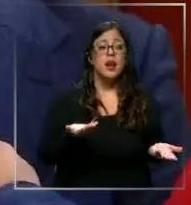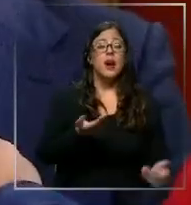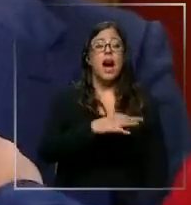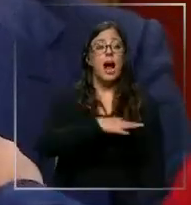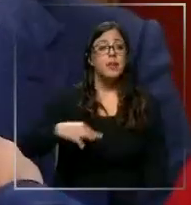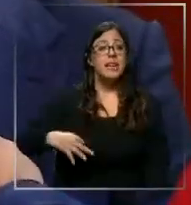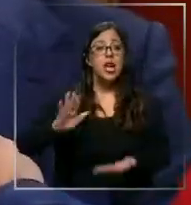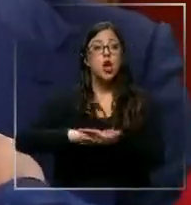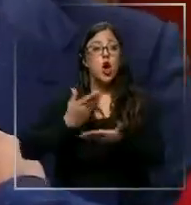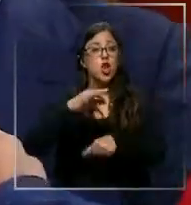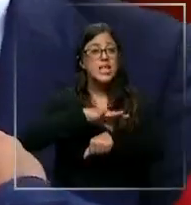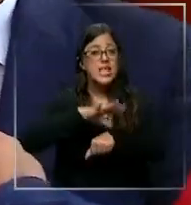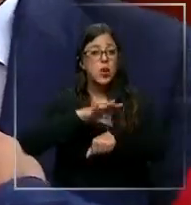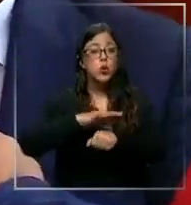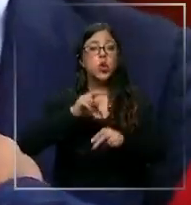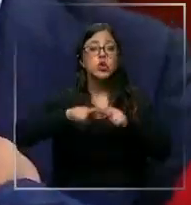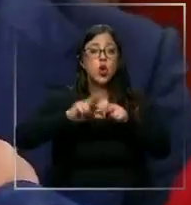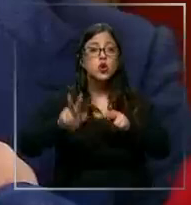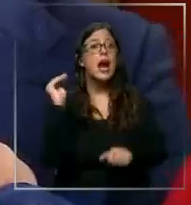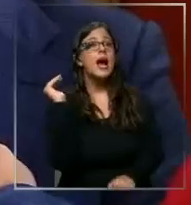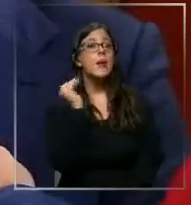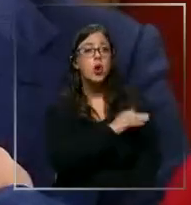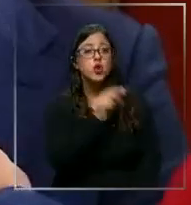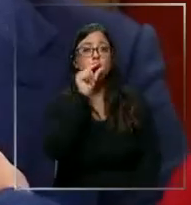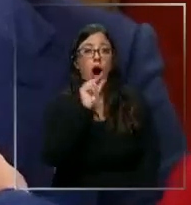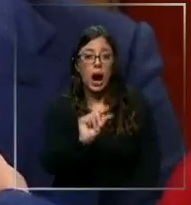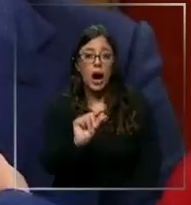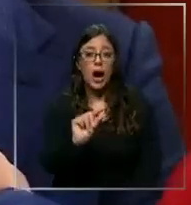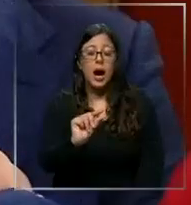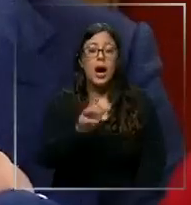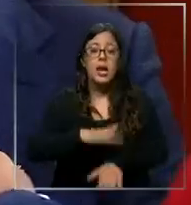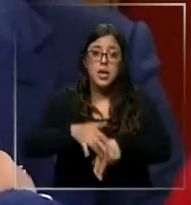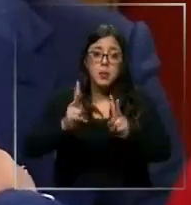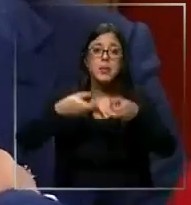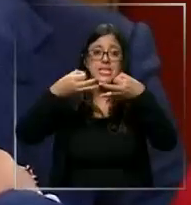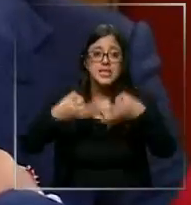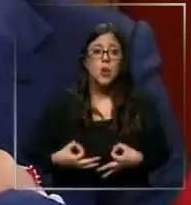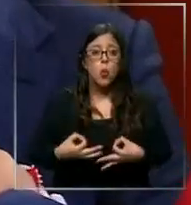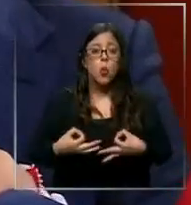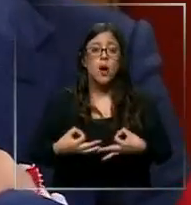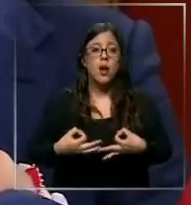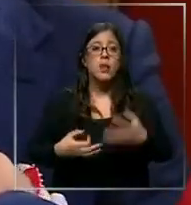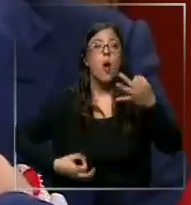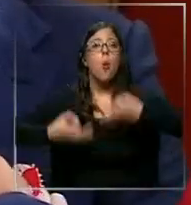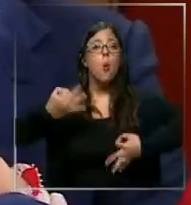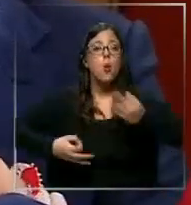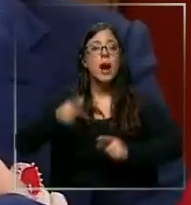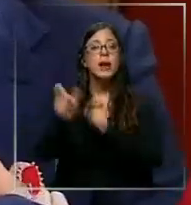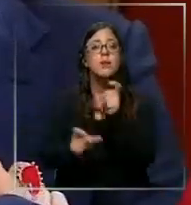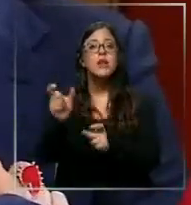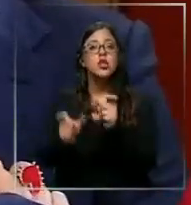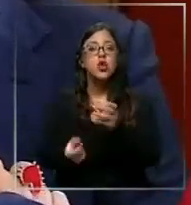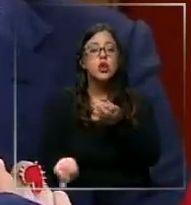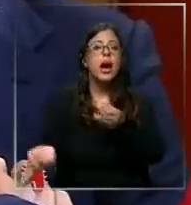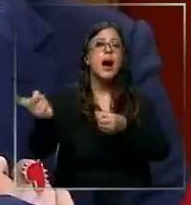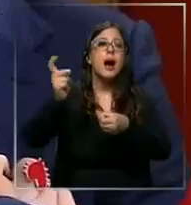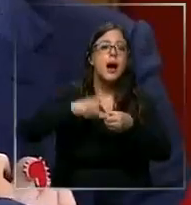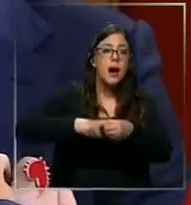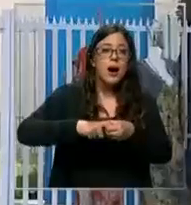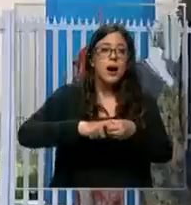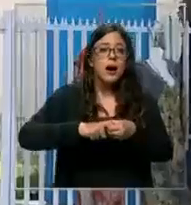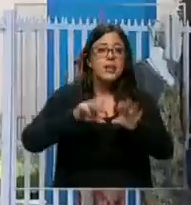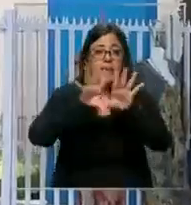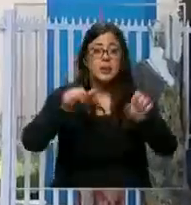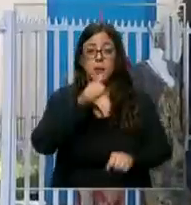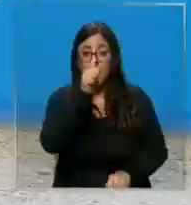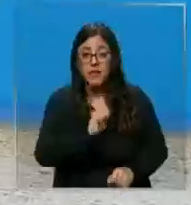pronta rápida que permita dar certeza jurídica a los beneficiarios del sistema privado de